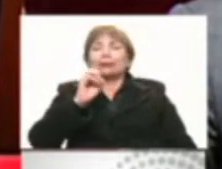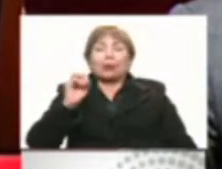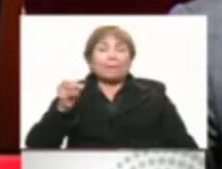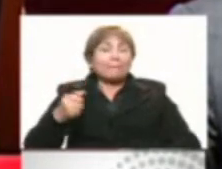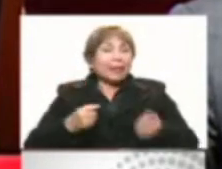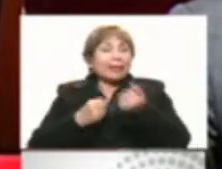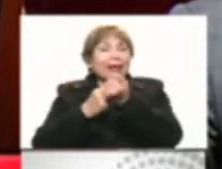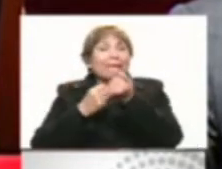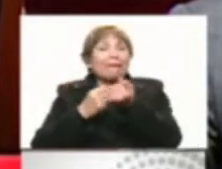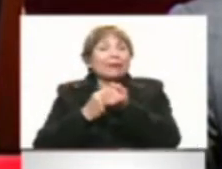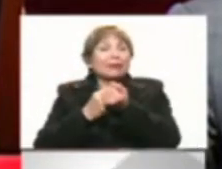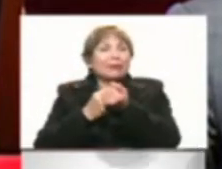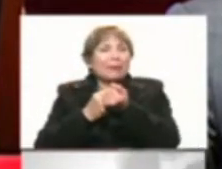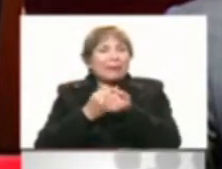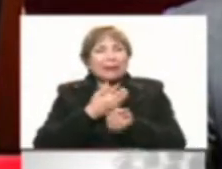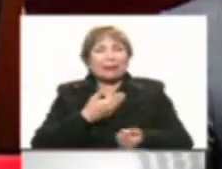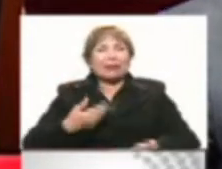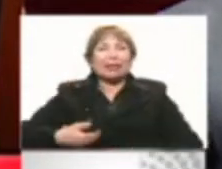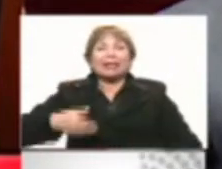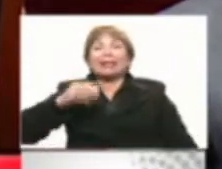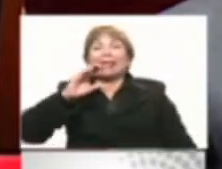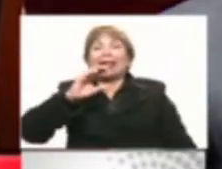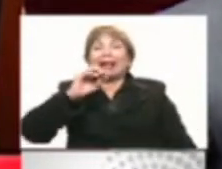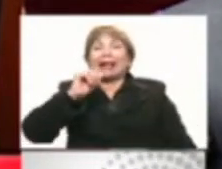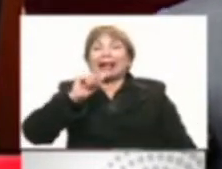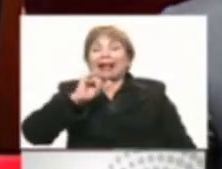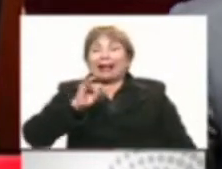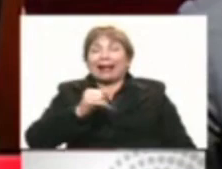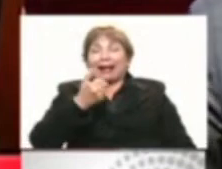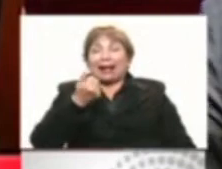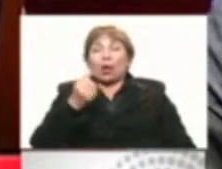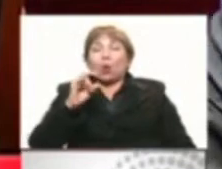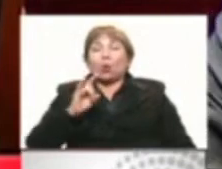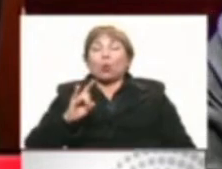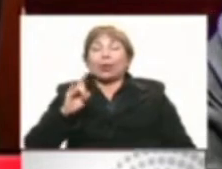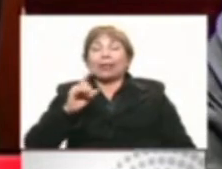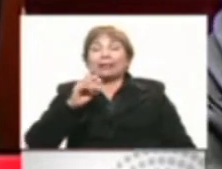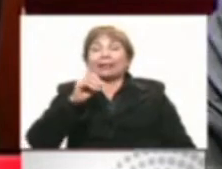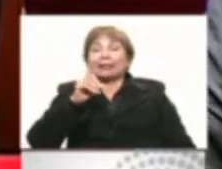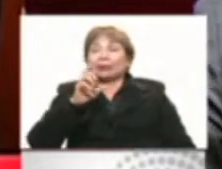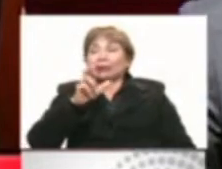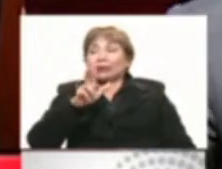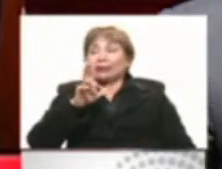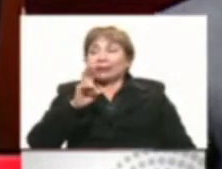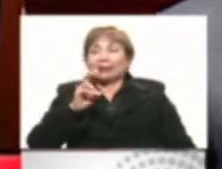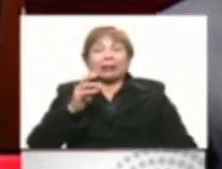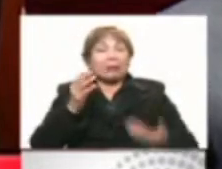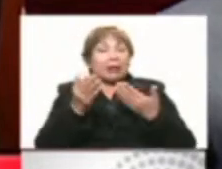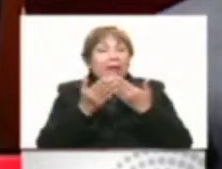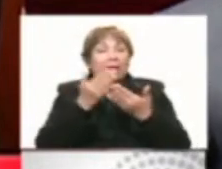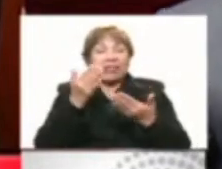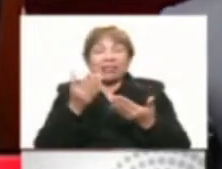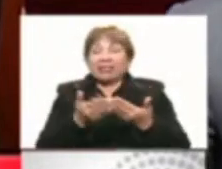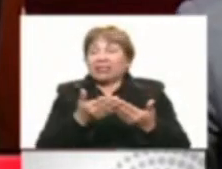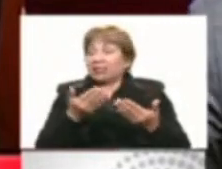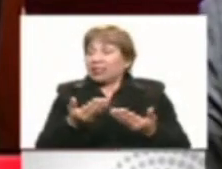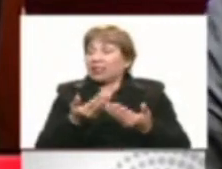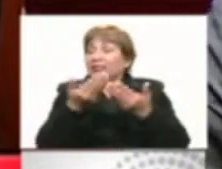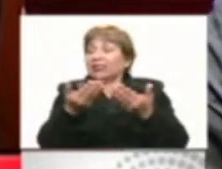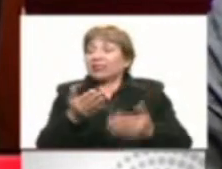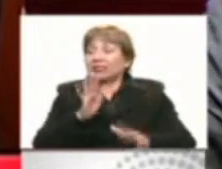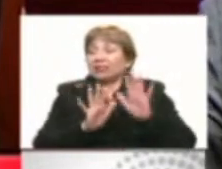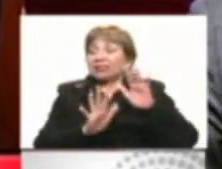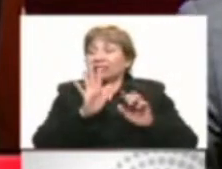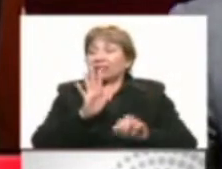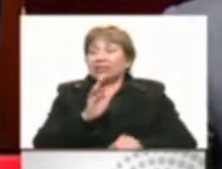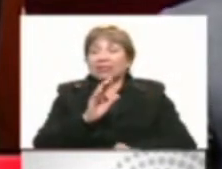para el fortalecimiento patrimonial de las cajas en virtud del Decreto de Urgencia 037. Hay también una facilidad que es el Decreto Legislativo